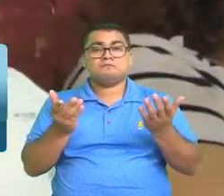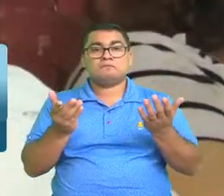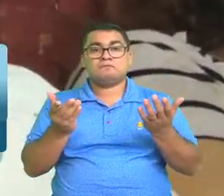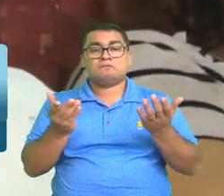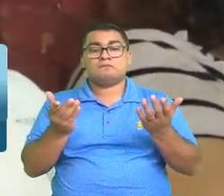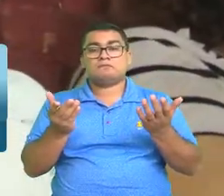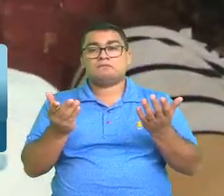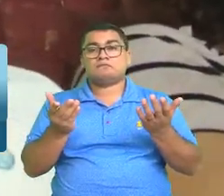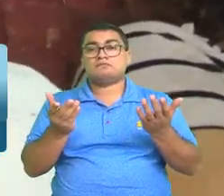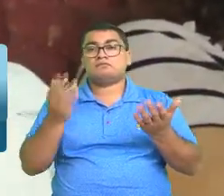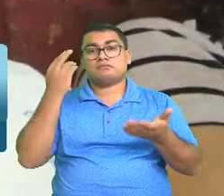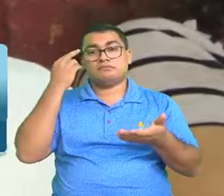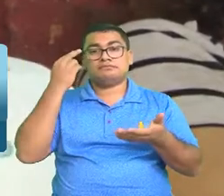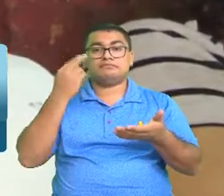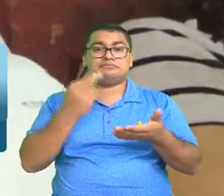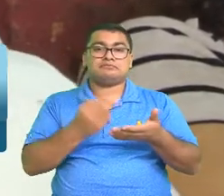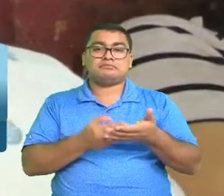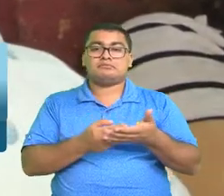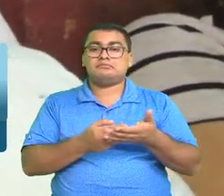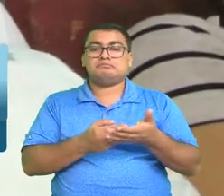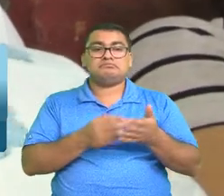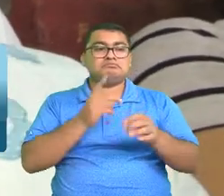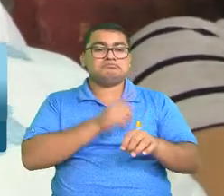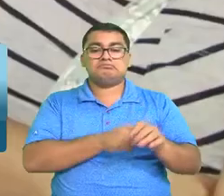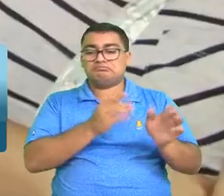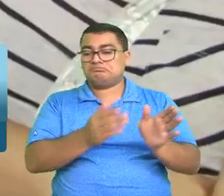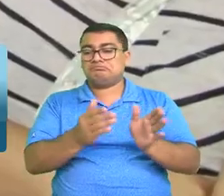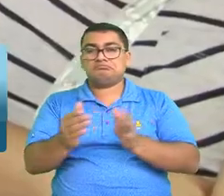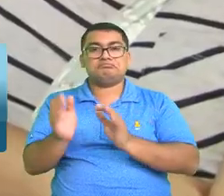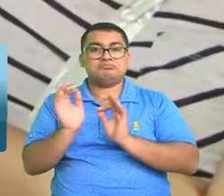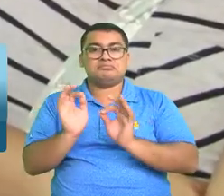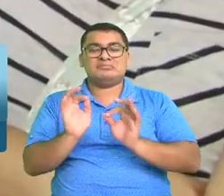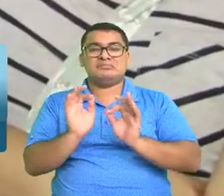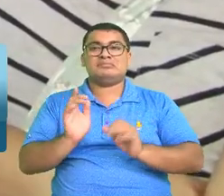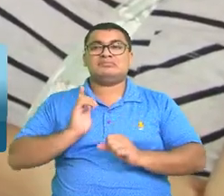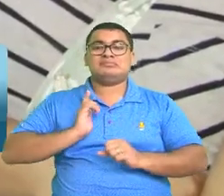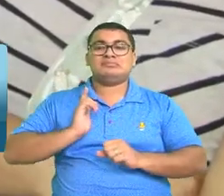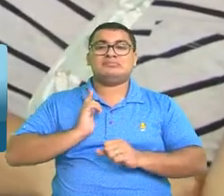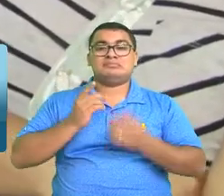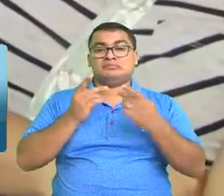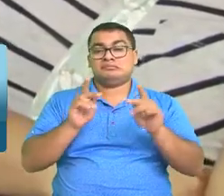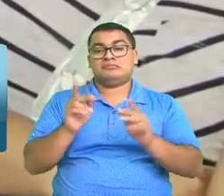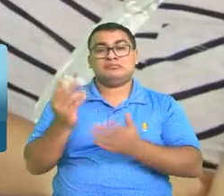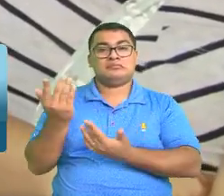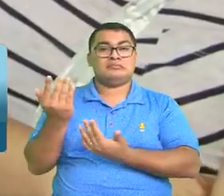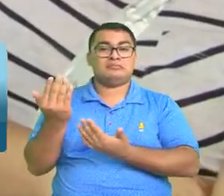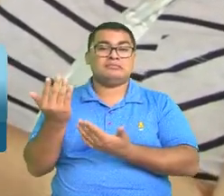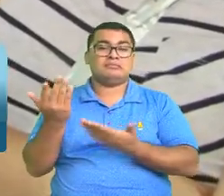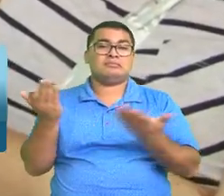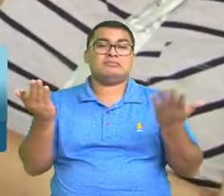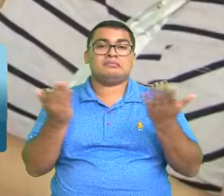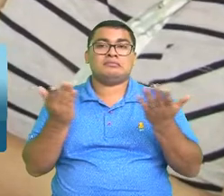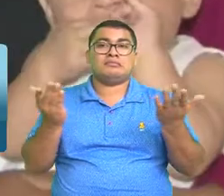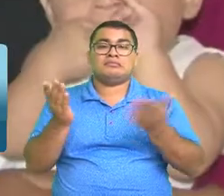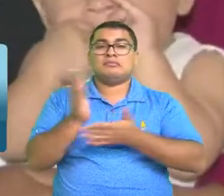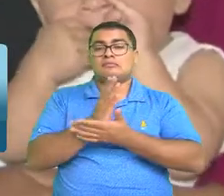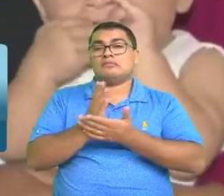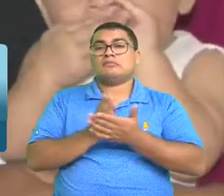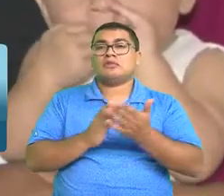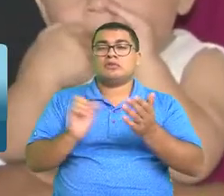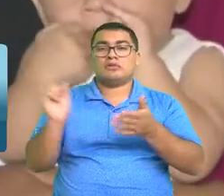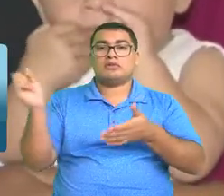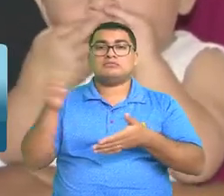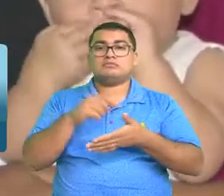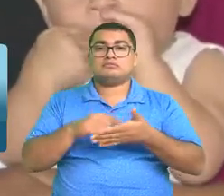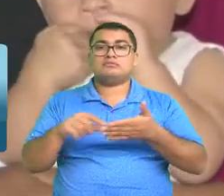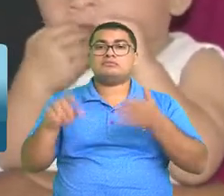entonces recordemos que es algo transitorio porque ya tenemos enzimas, lo que hay que esperar es que pasen algunas semanas para que